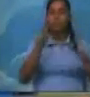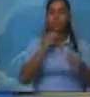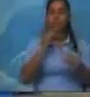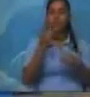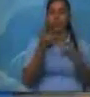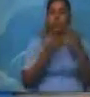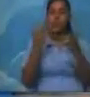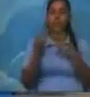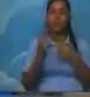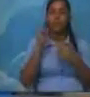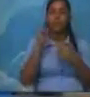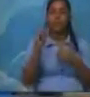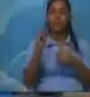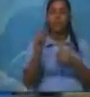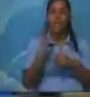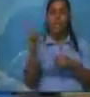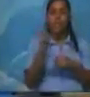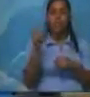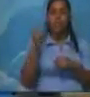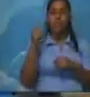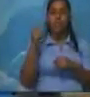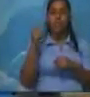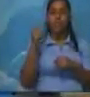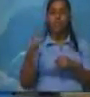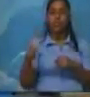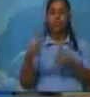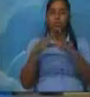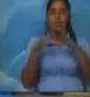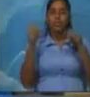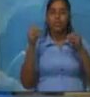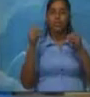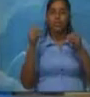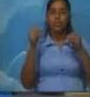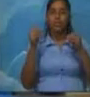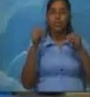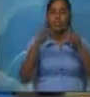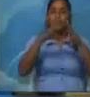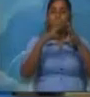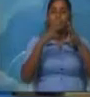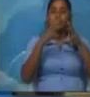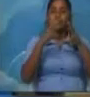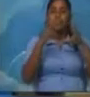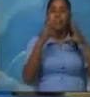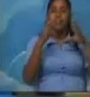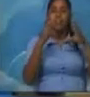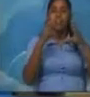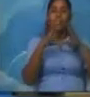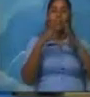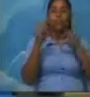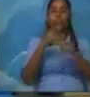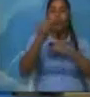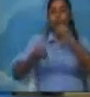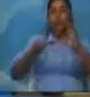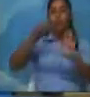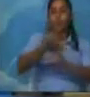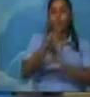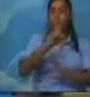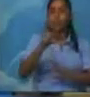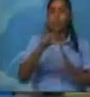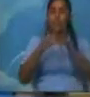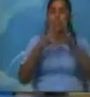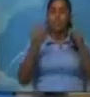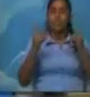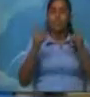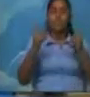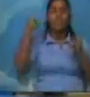quemar y no se le ocurra agarrar esa esas ofrendas votivas no se